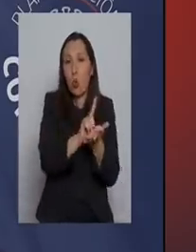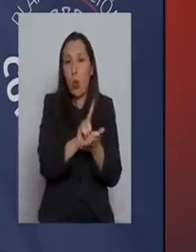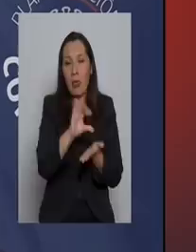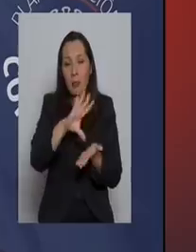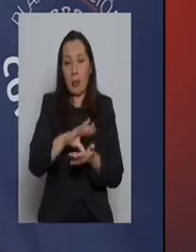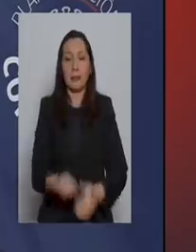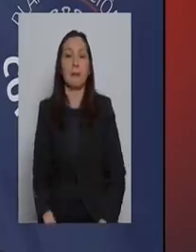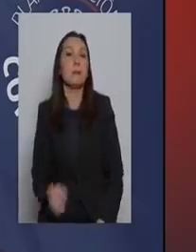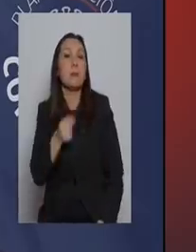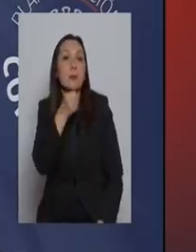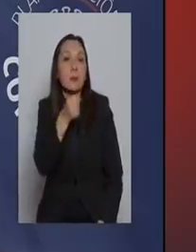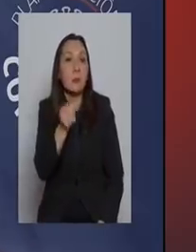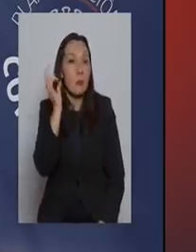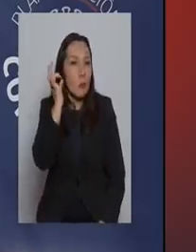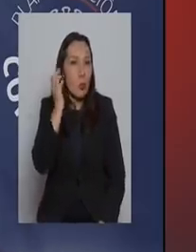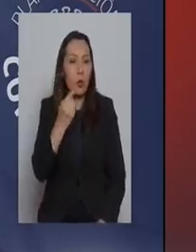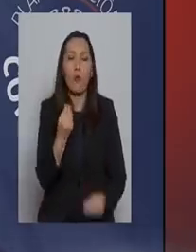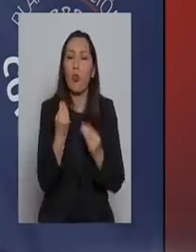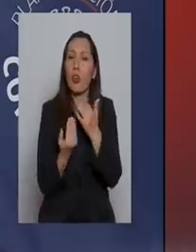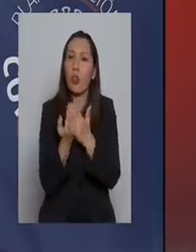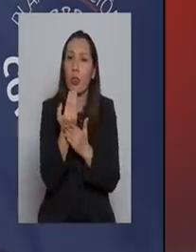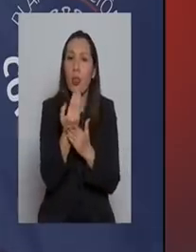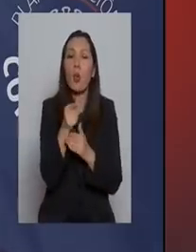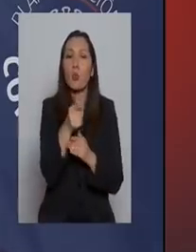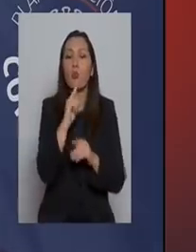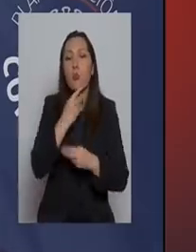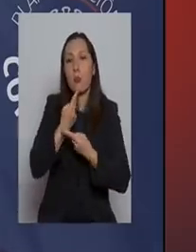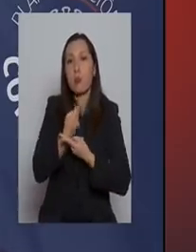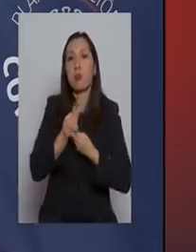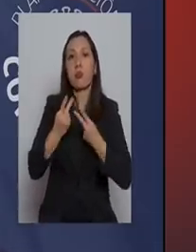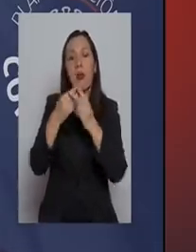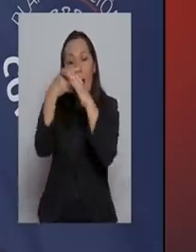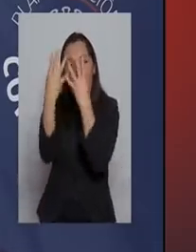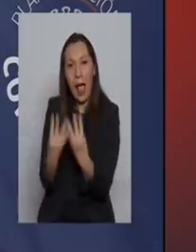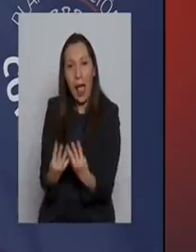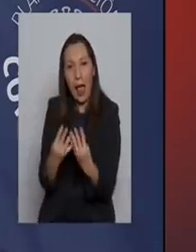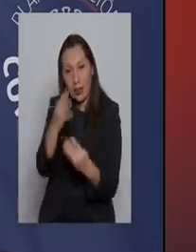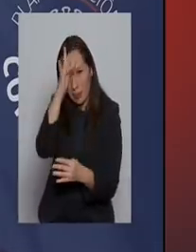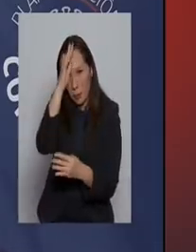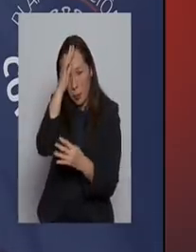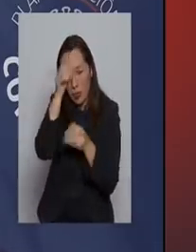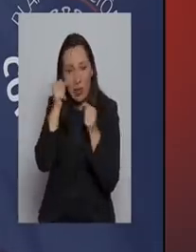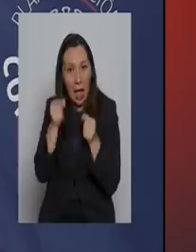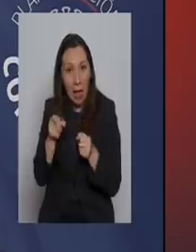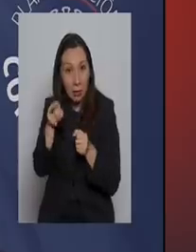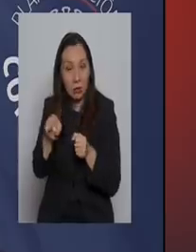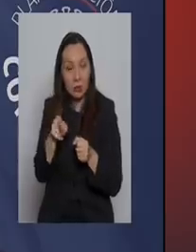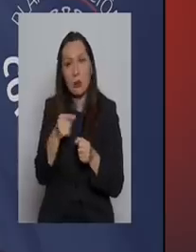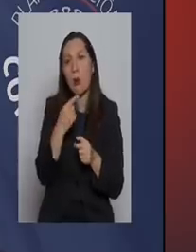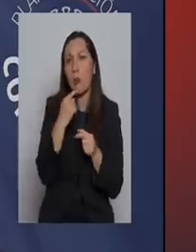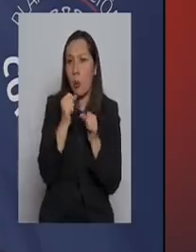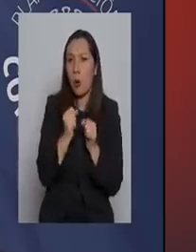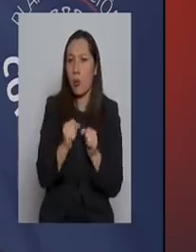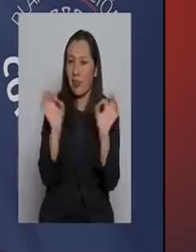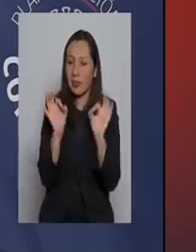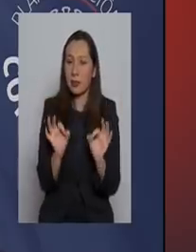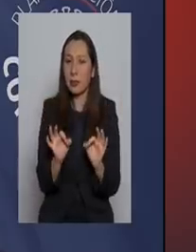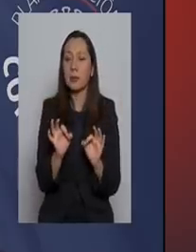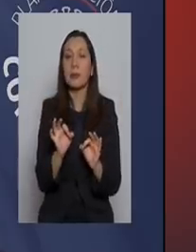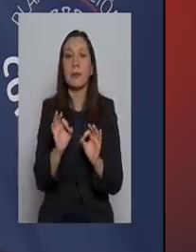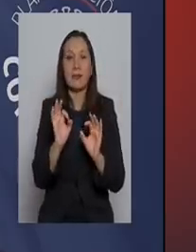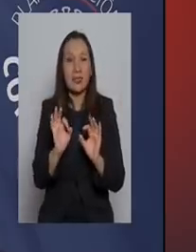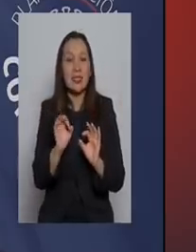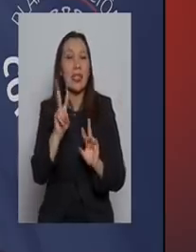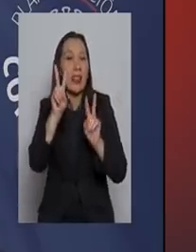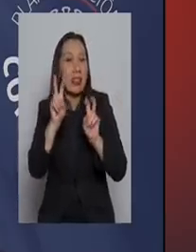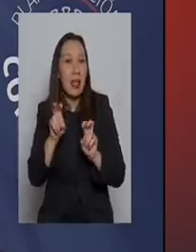día, ministro. Usted anunció medidas para la cárcel de Puente Alto. Quería, si nos podía precisar